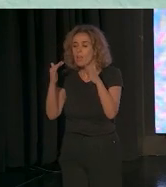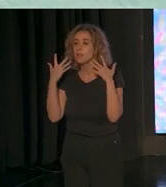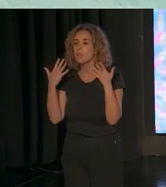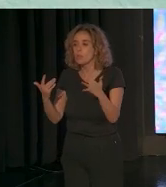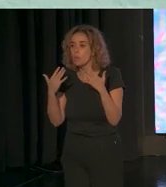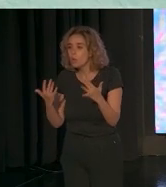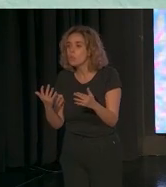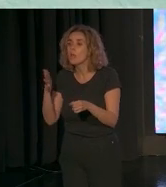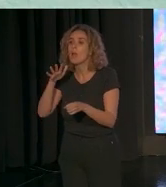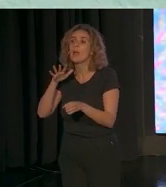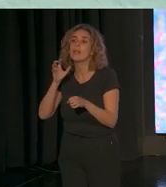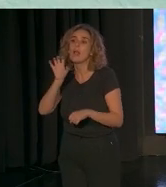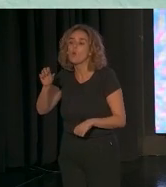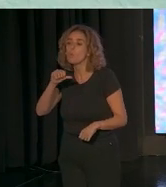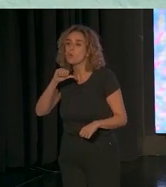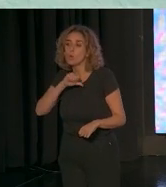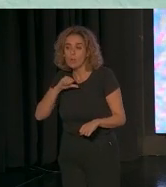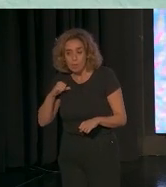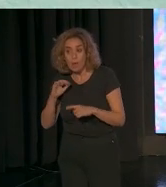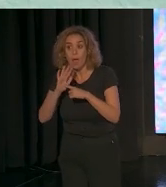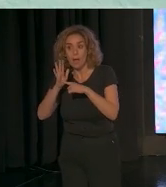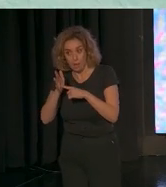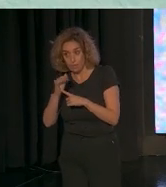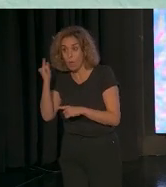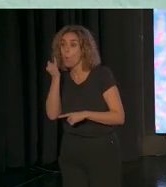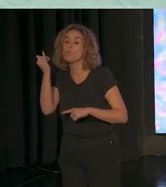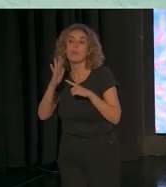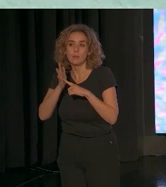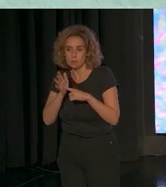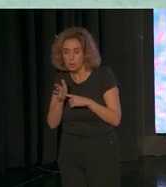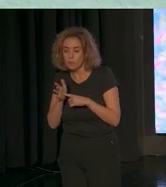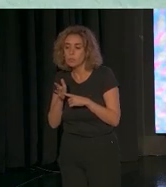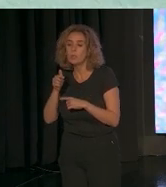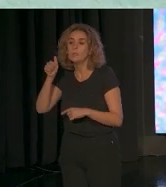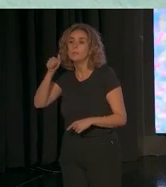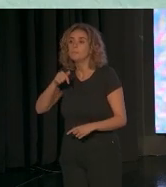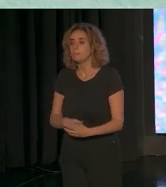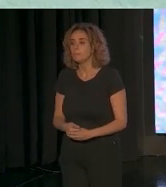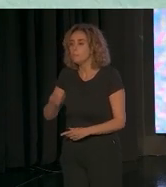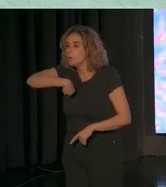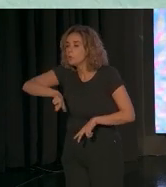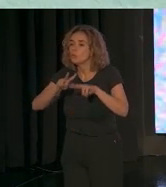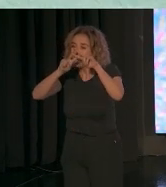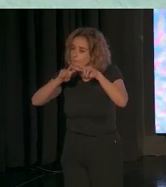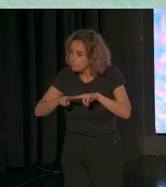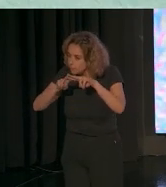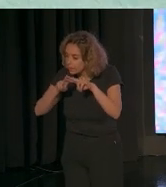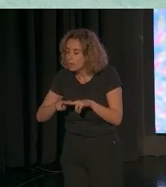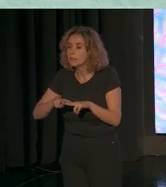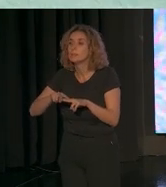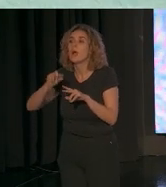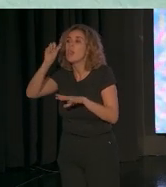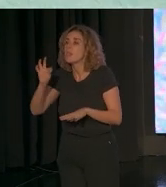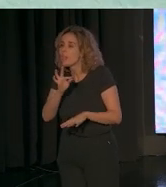de la Comunidad de Castilla-La Mancha, de la Junta de Comunidades de Castilla-La Mancha. Por lo tanto, tenemos que la investigación habla, las cifras